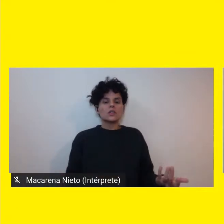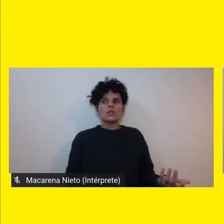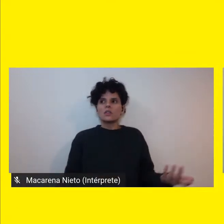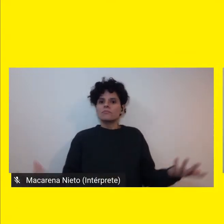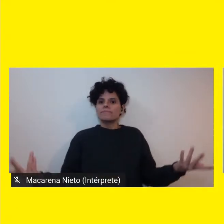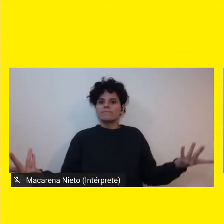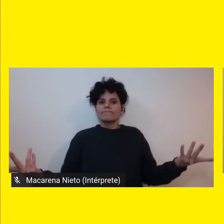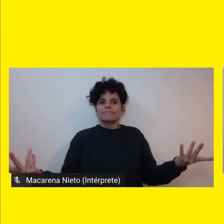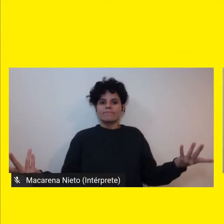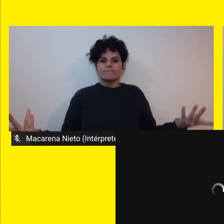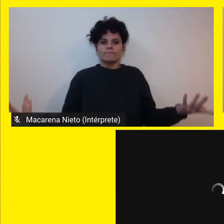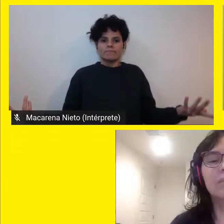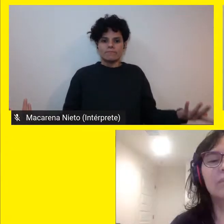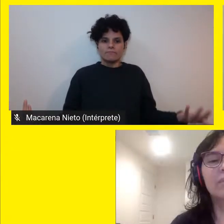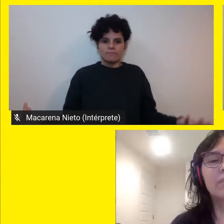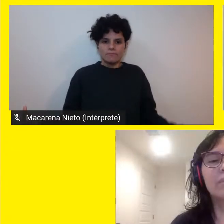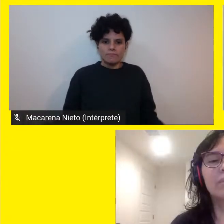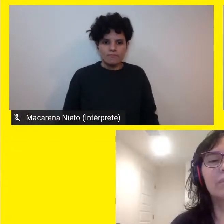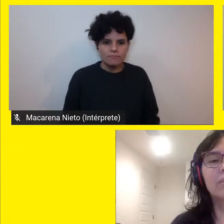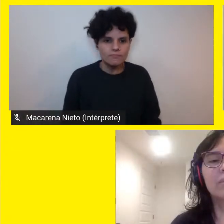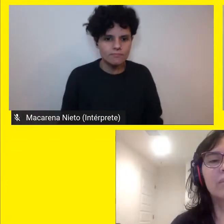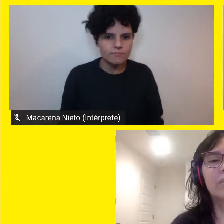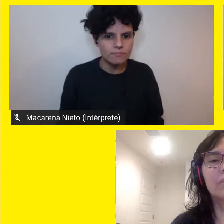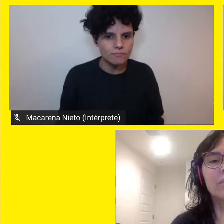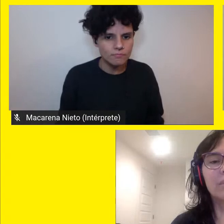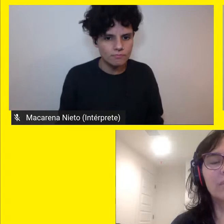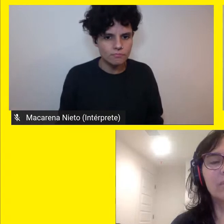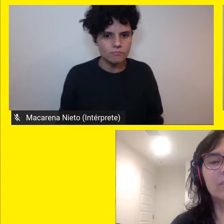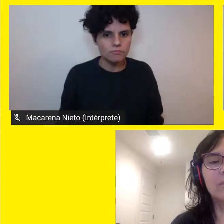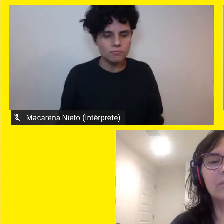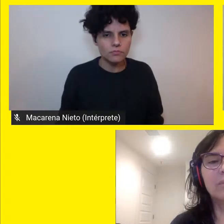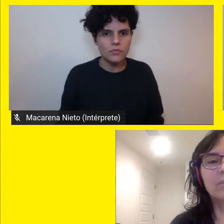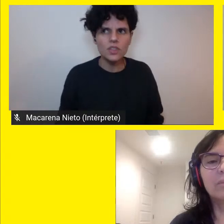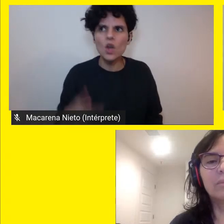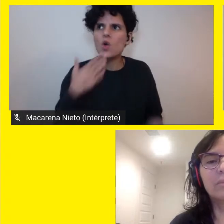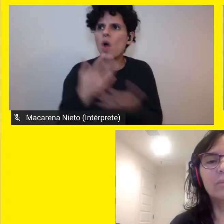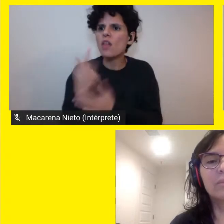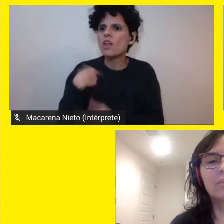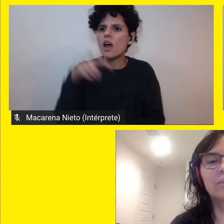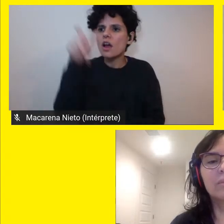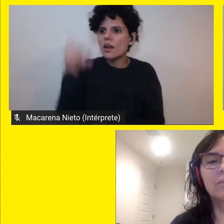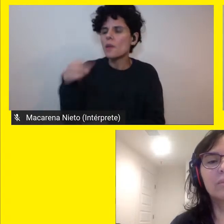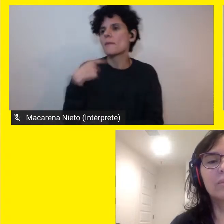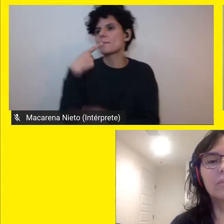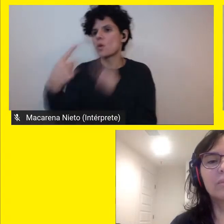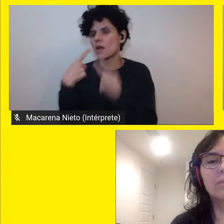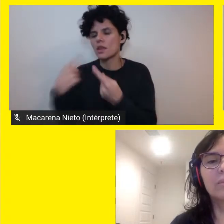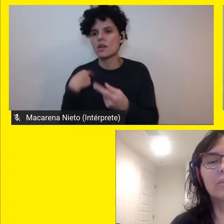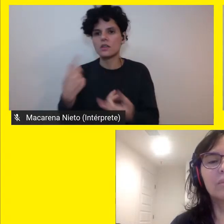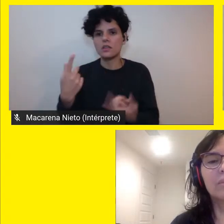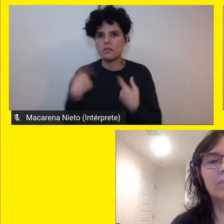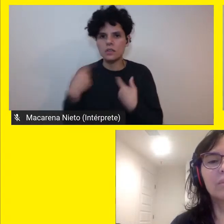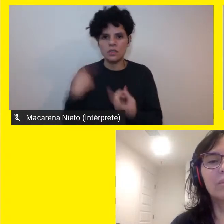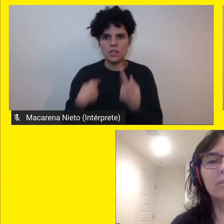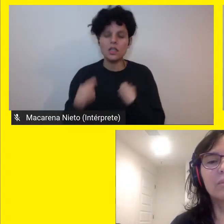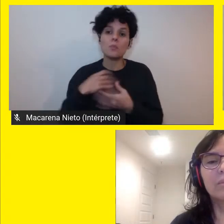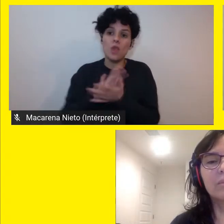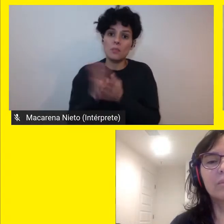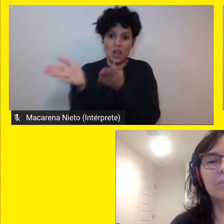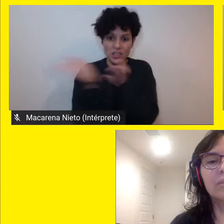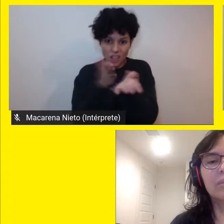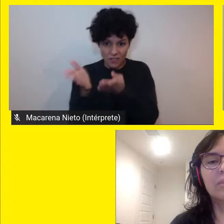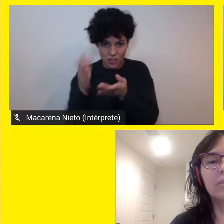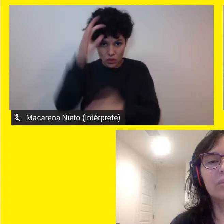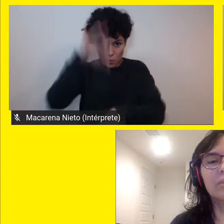que en medio de esa verificación de antecedentes, de exámenes en el servicio médico